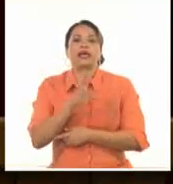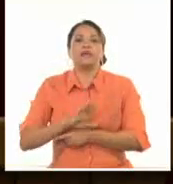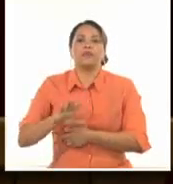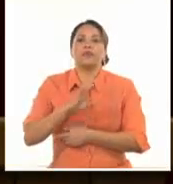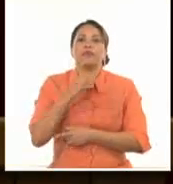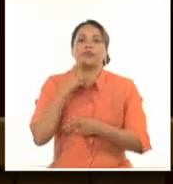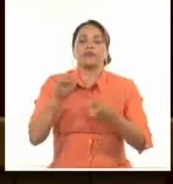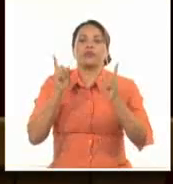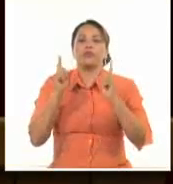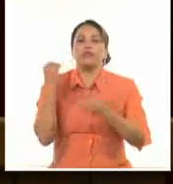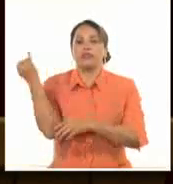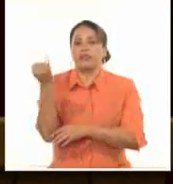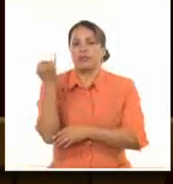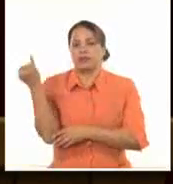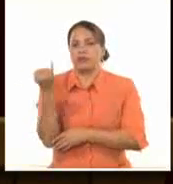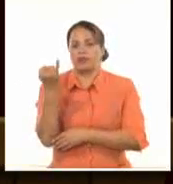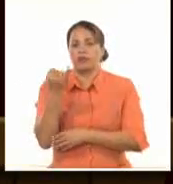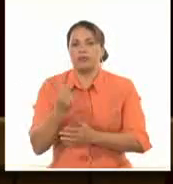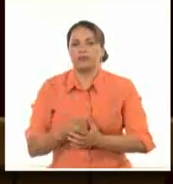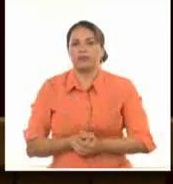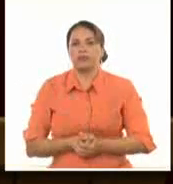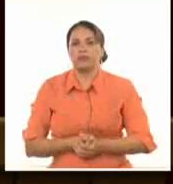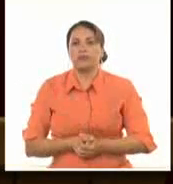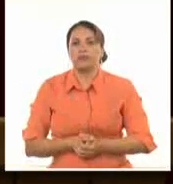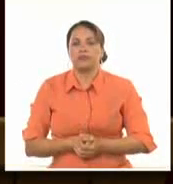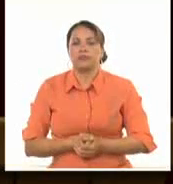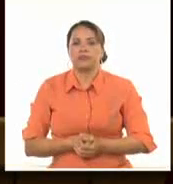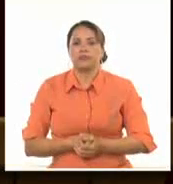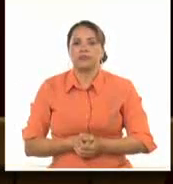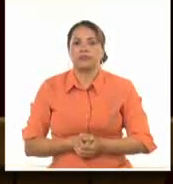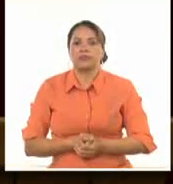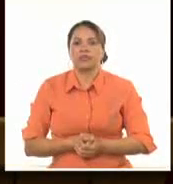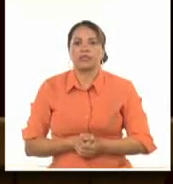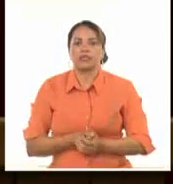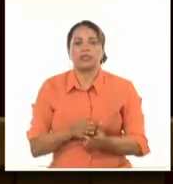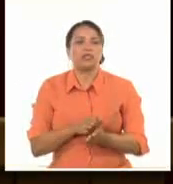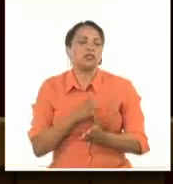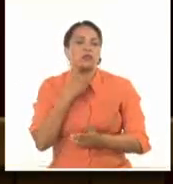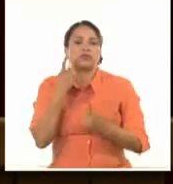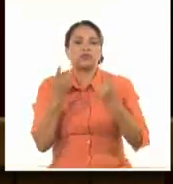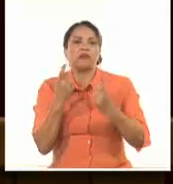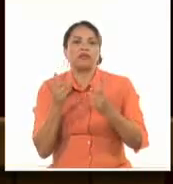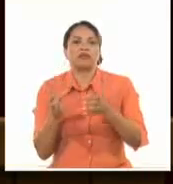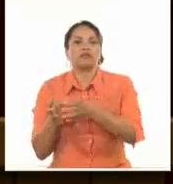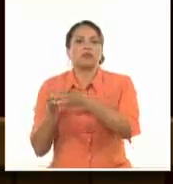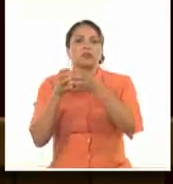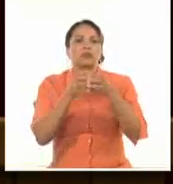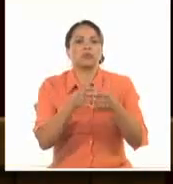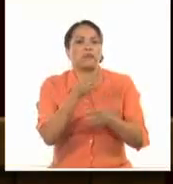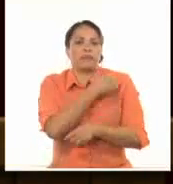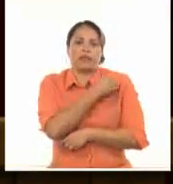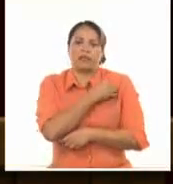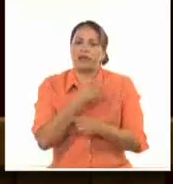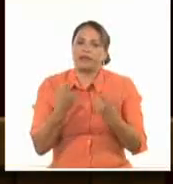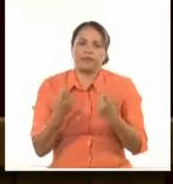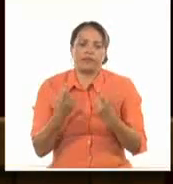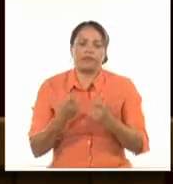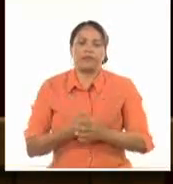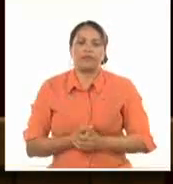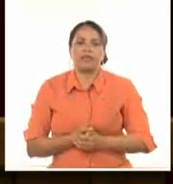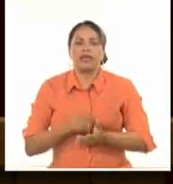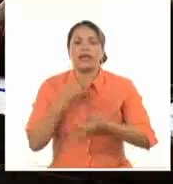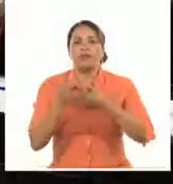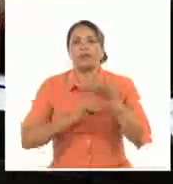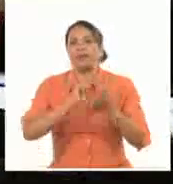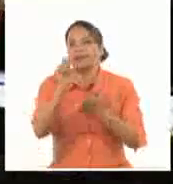internacional y sin comprometer una gran cantidad de fuerzas militares. Destaca esto el documento desde sus primeras